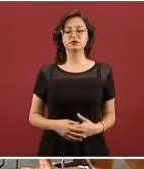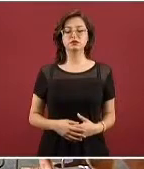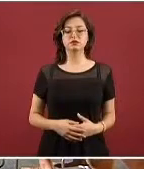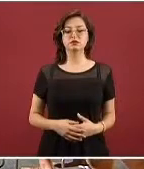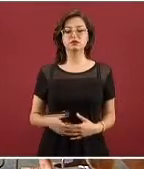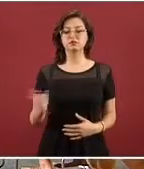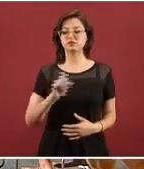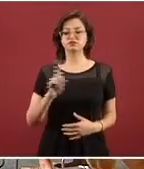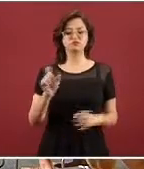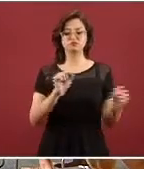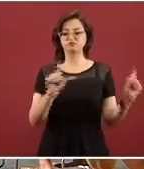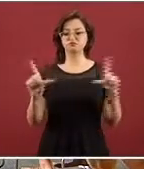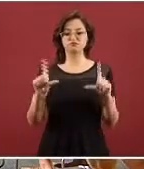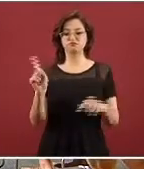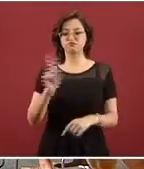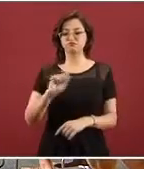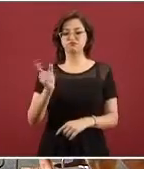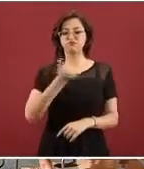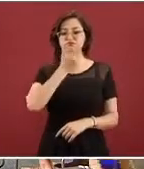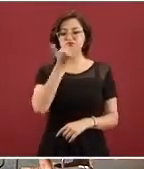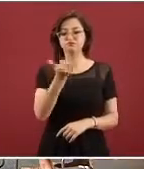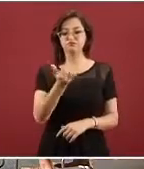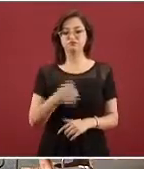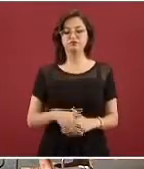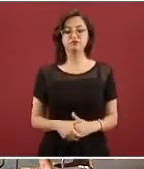No, eso no es,